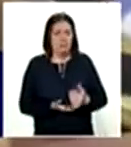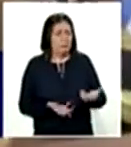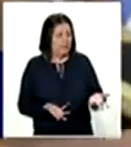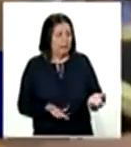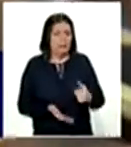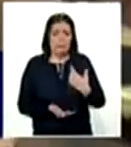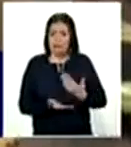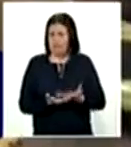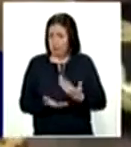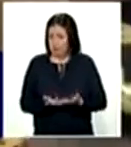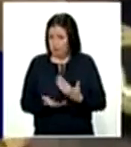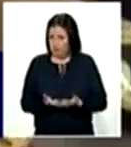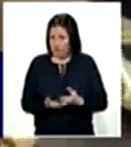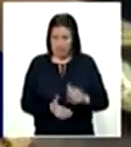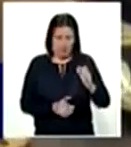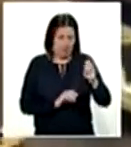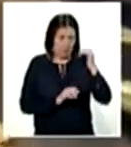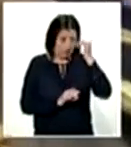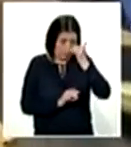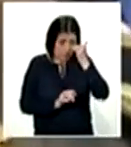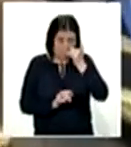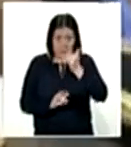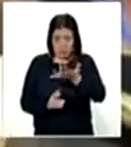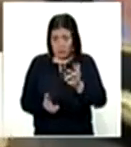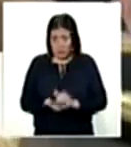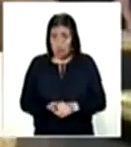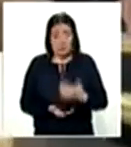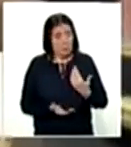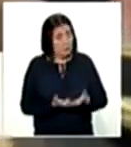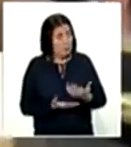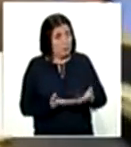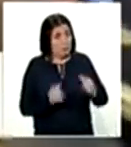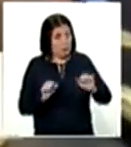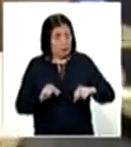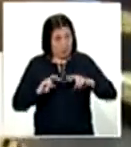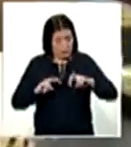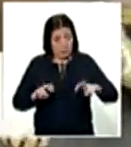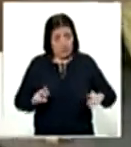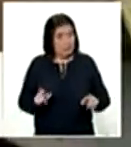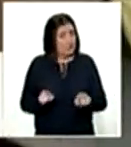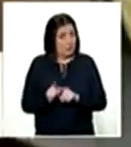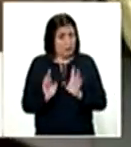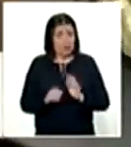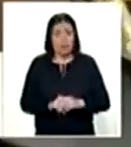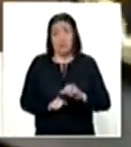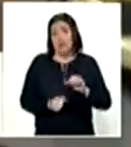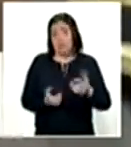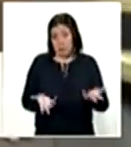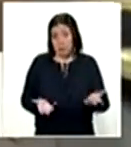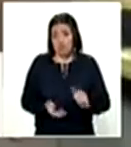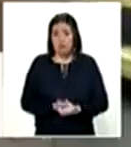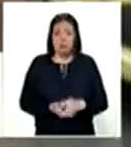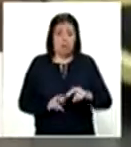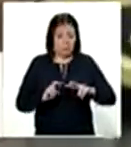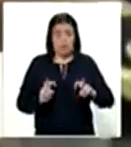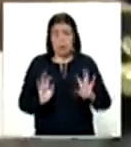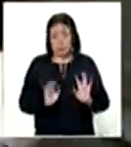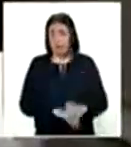Las evidencias gráficas de video lo demuestran, hay que evaluar las mismas y bueno, pues es materia de